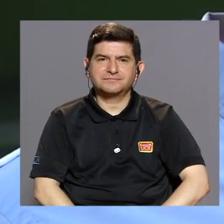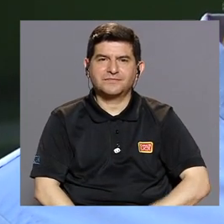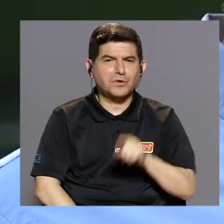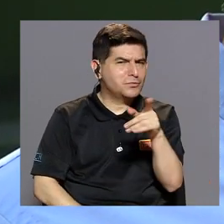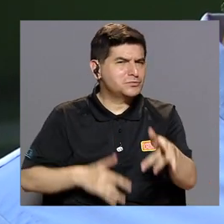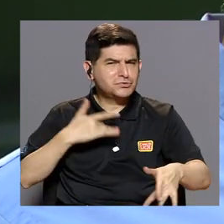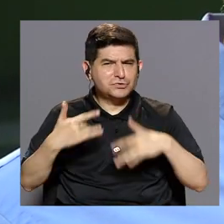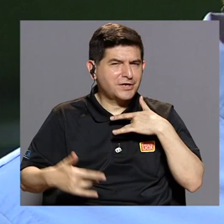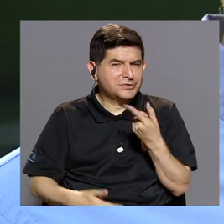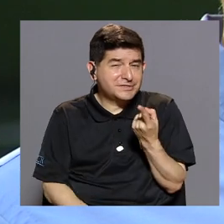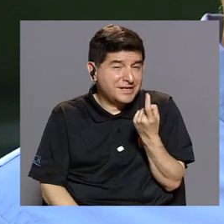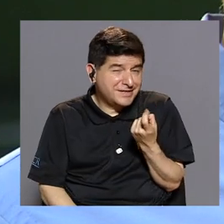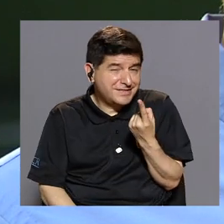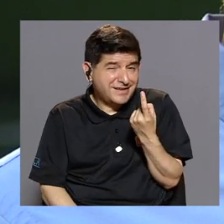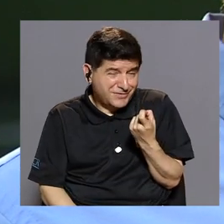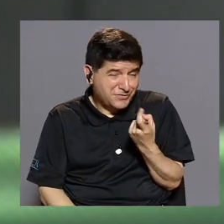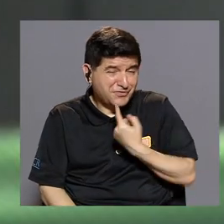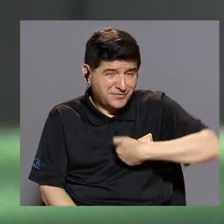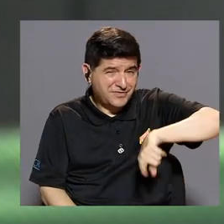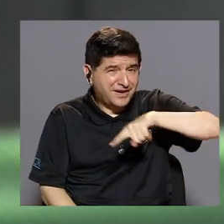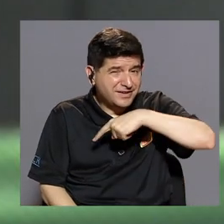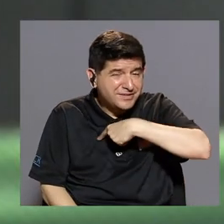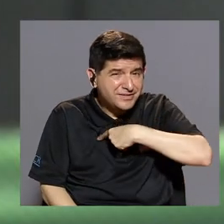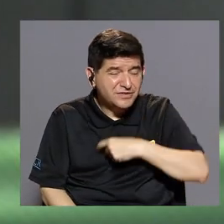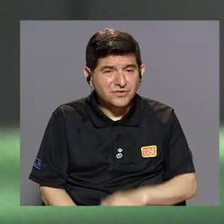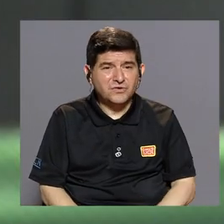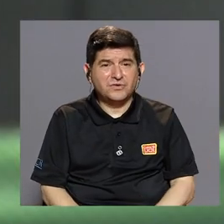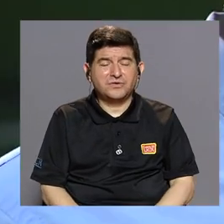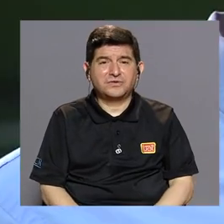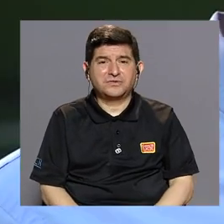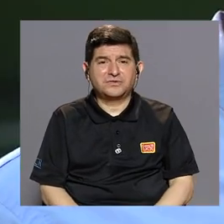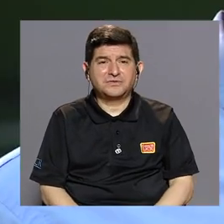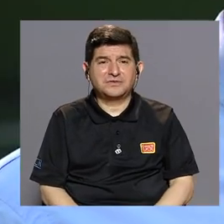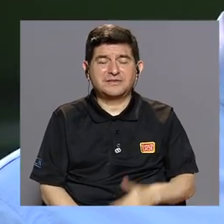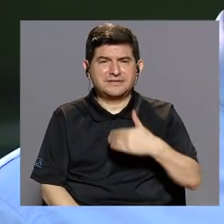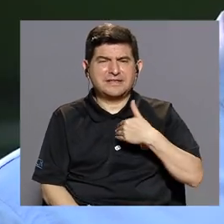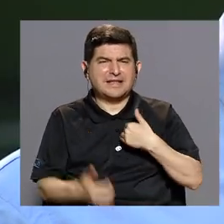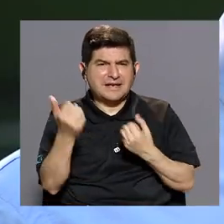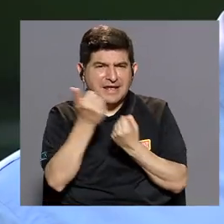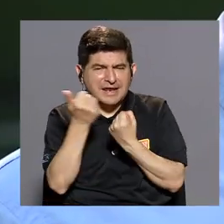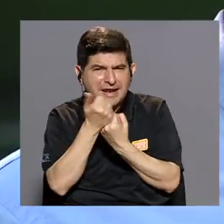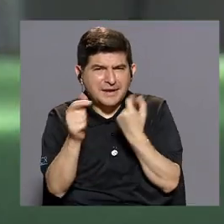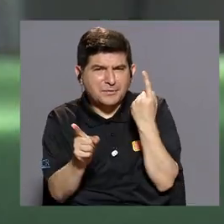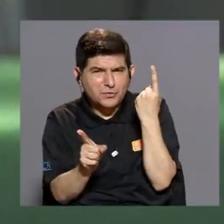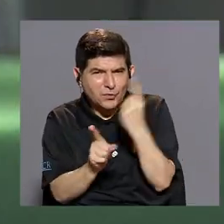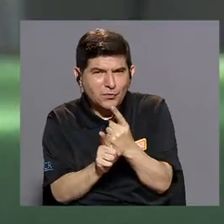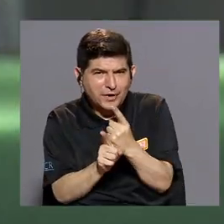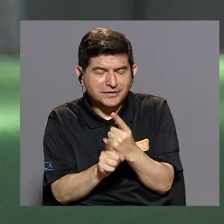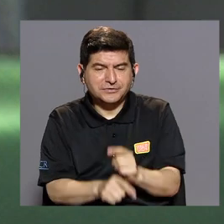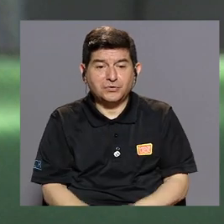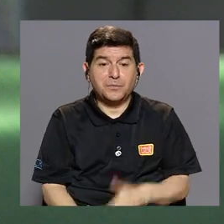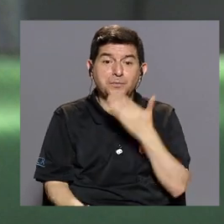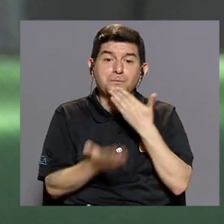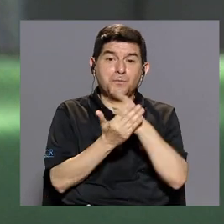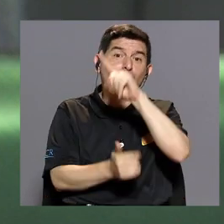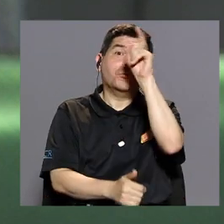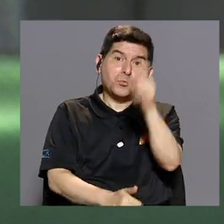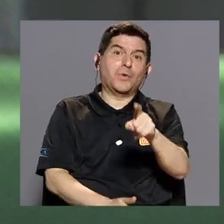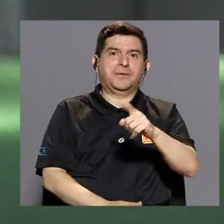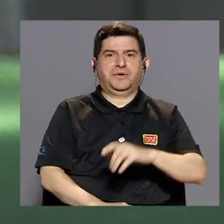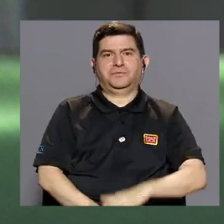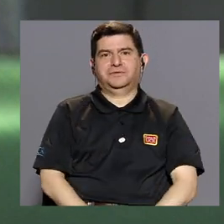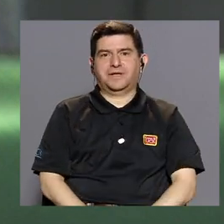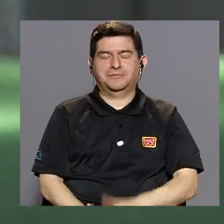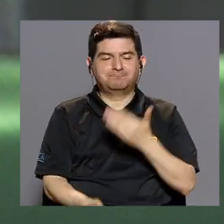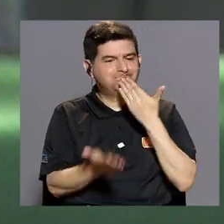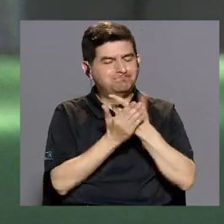¿todavía no siente usted que quedamos debiendo un poquito en el asunto de que se reciba el respaldo adecuado? Bueno, es muy buena pregunta,